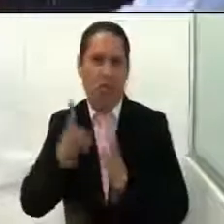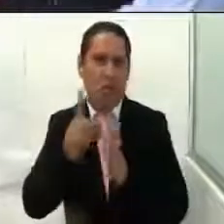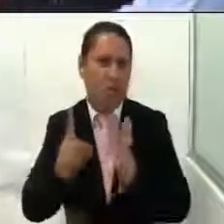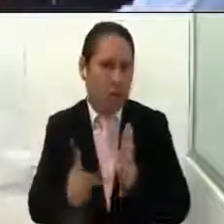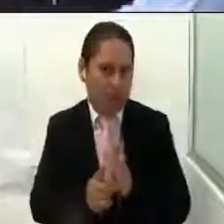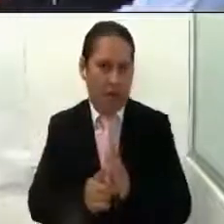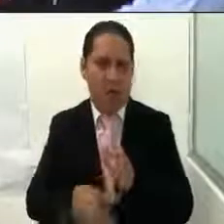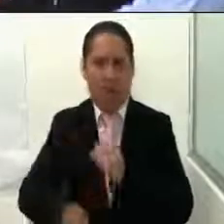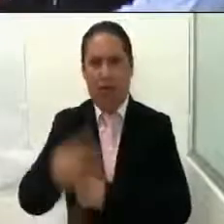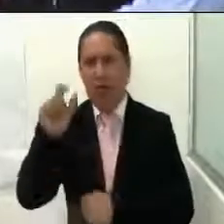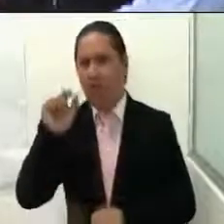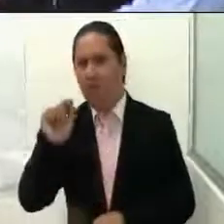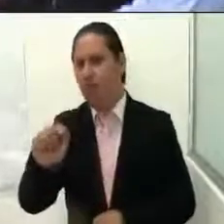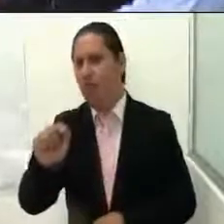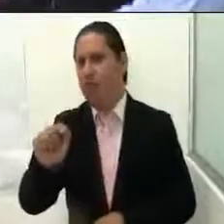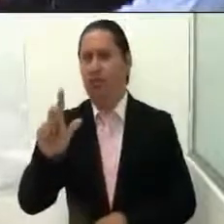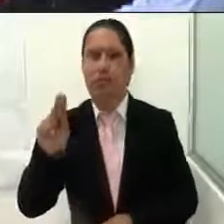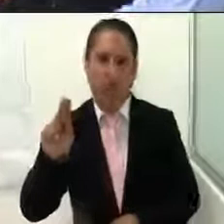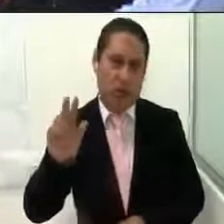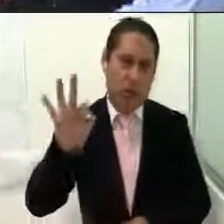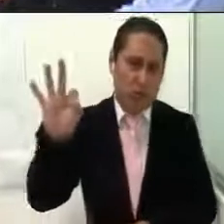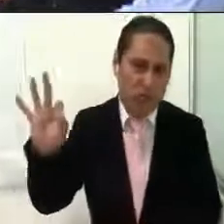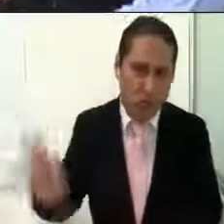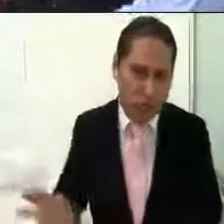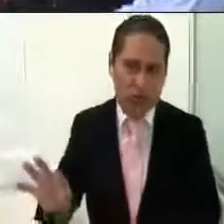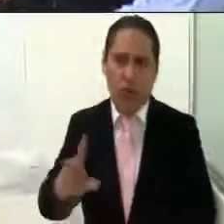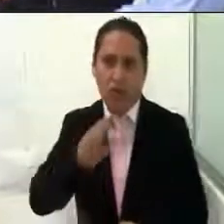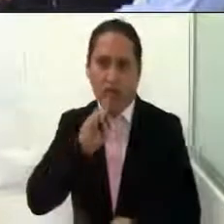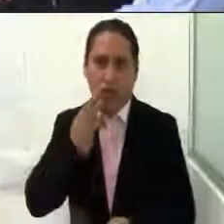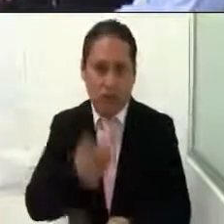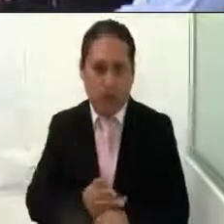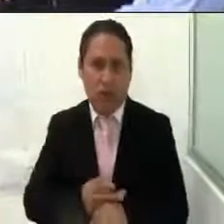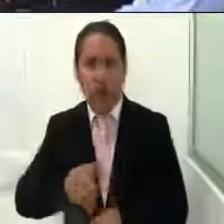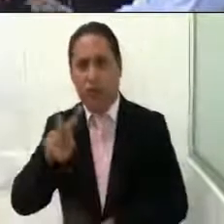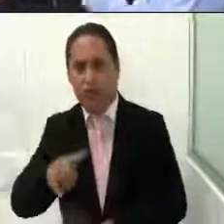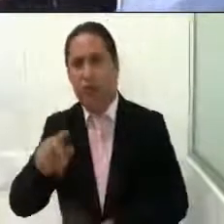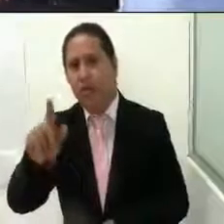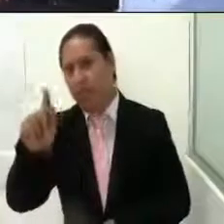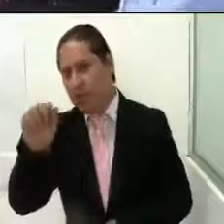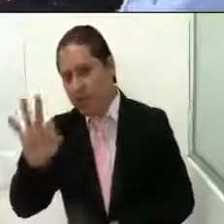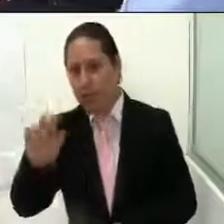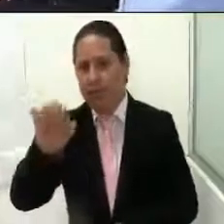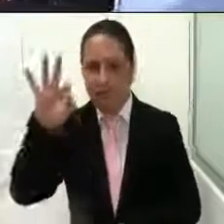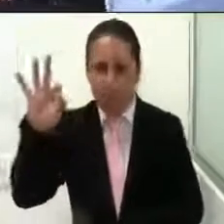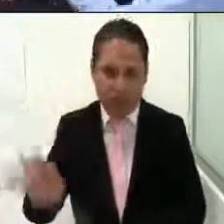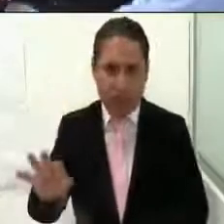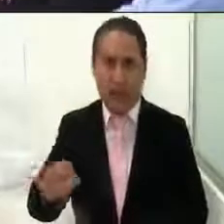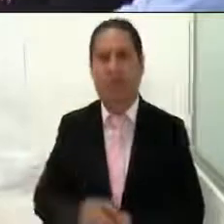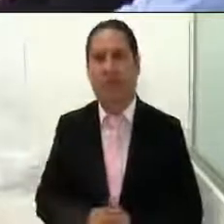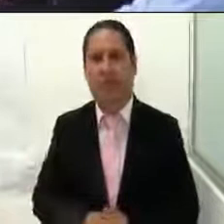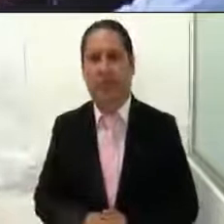14 punto 82 por ciento y representa el 78 puntos 73 por ciento de la meta sexenal